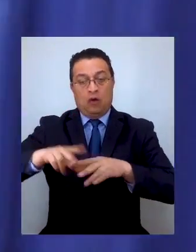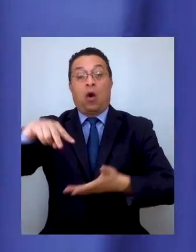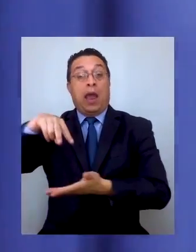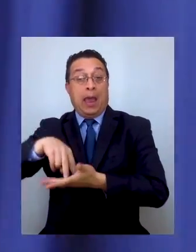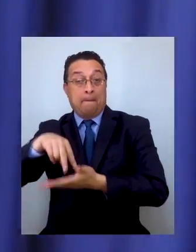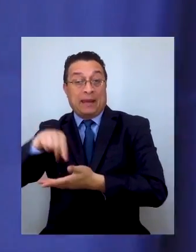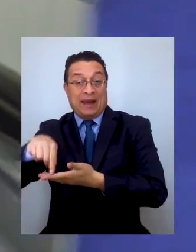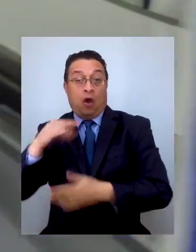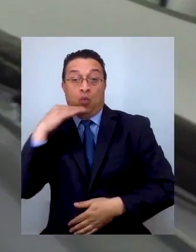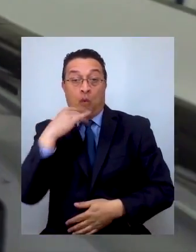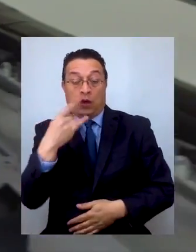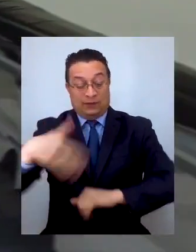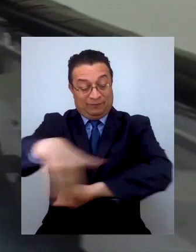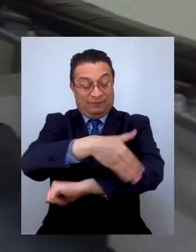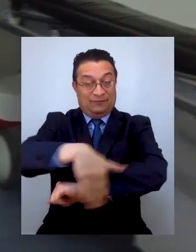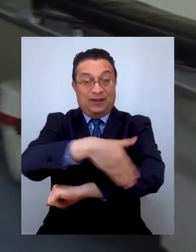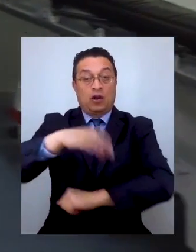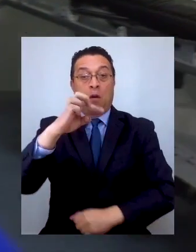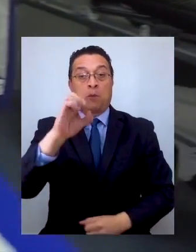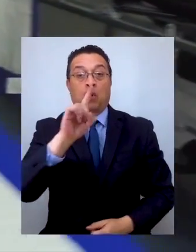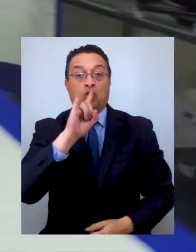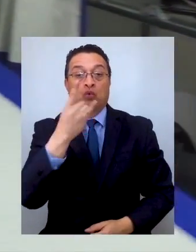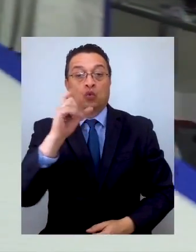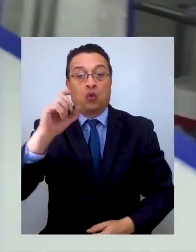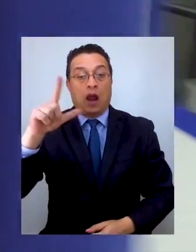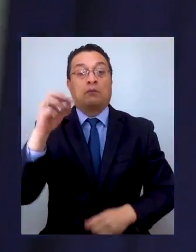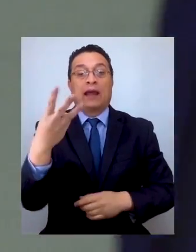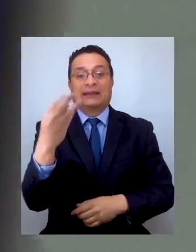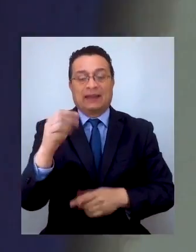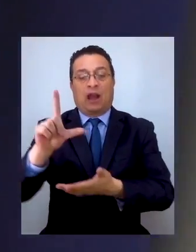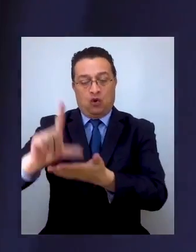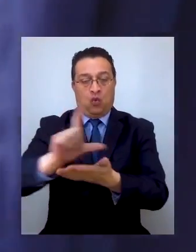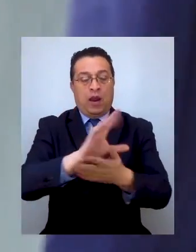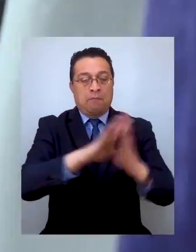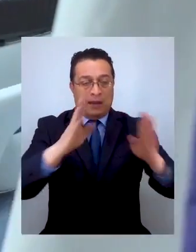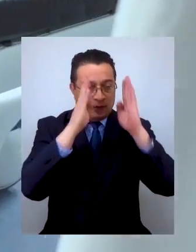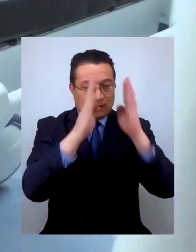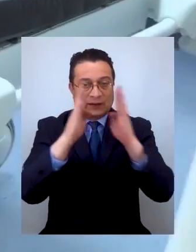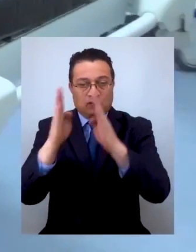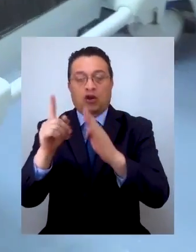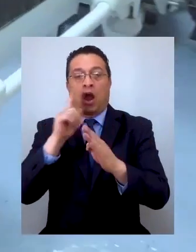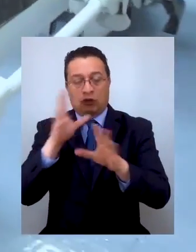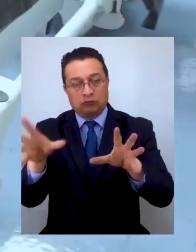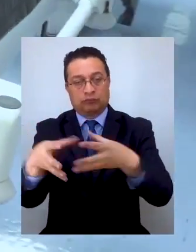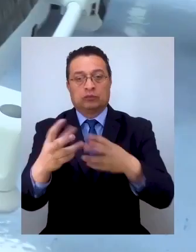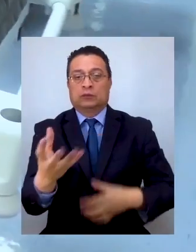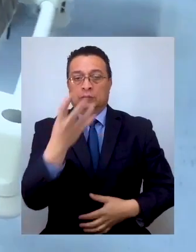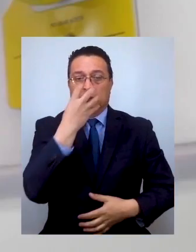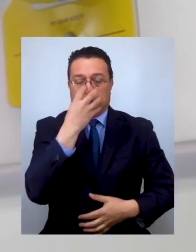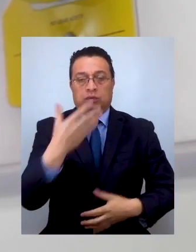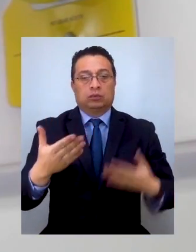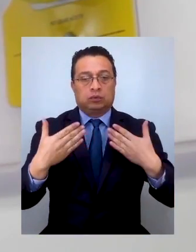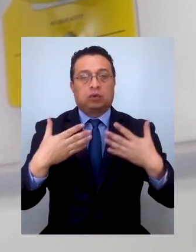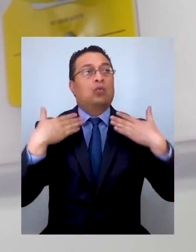sala de espera de urgencia, con acceso por la calle Portugal, se sumaron 30 lugares más de atención provistos de equipamiento, redes